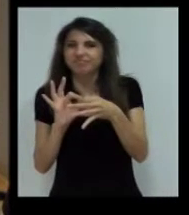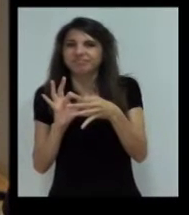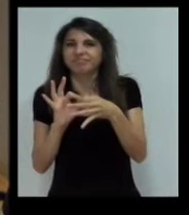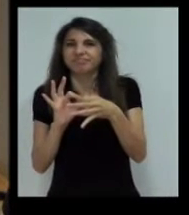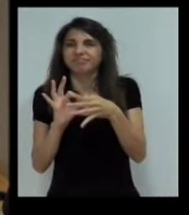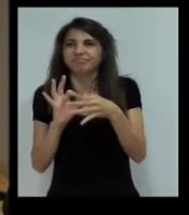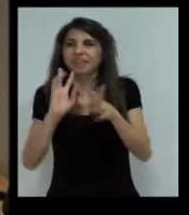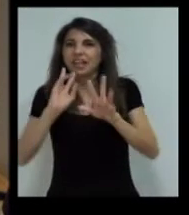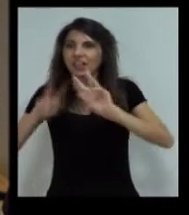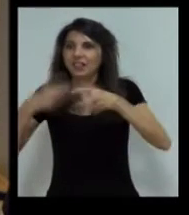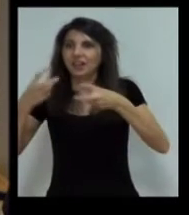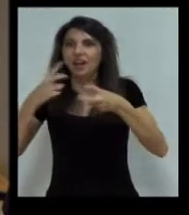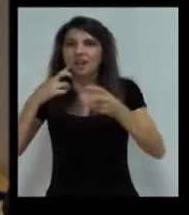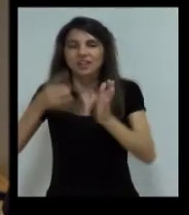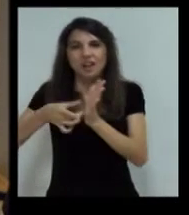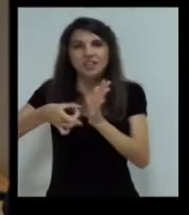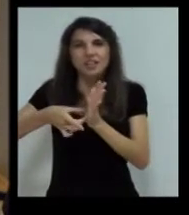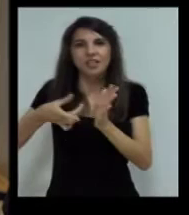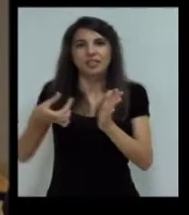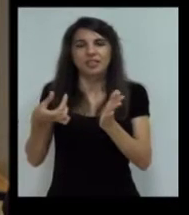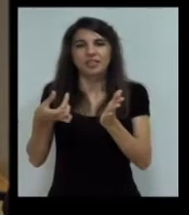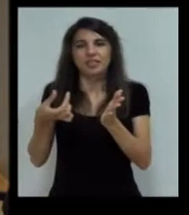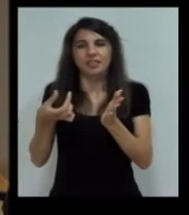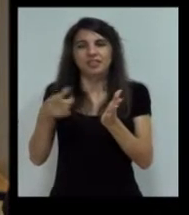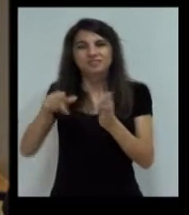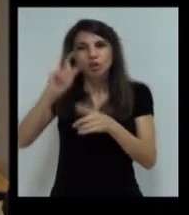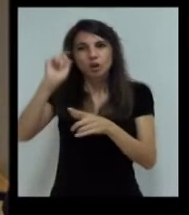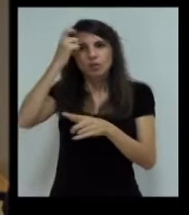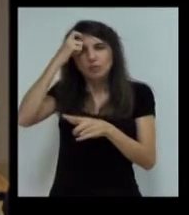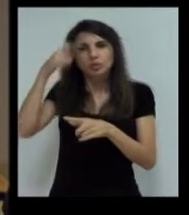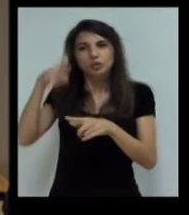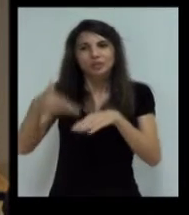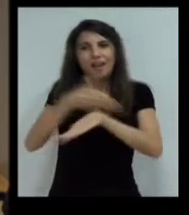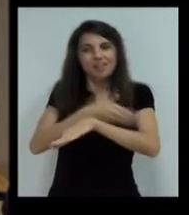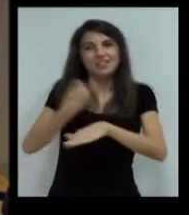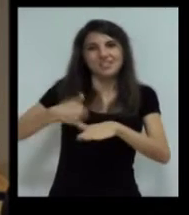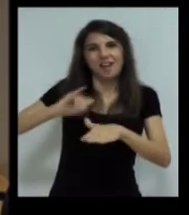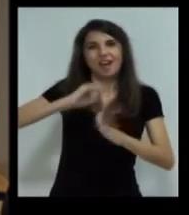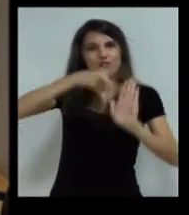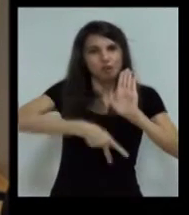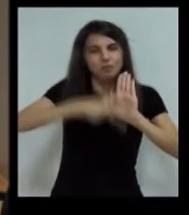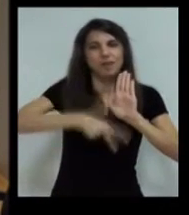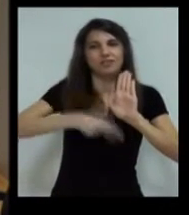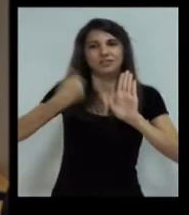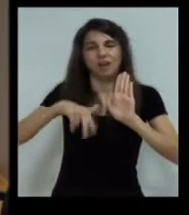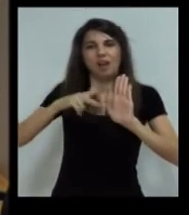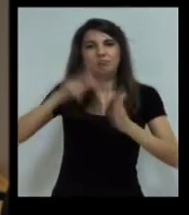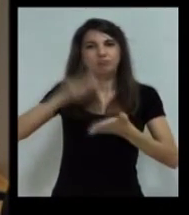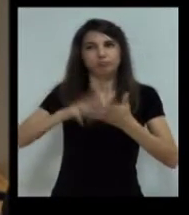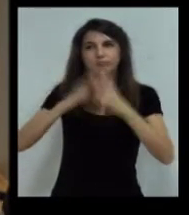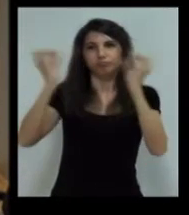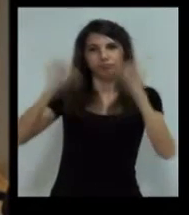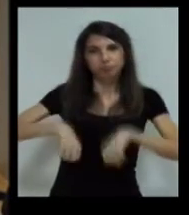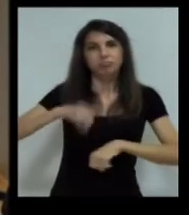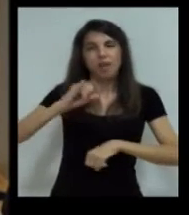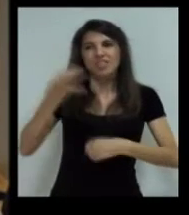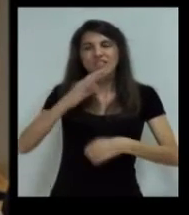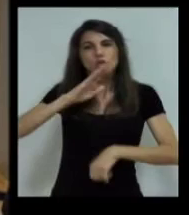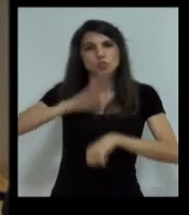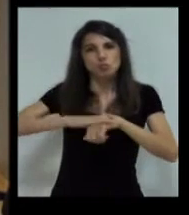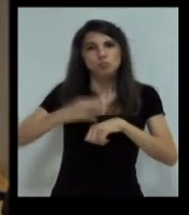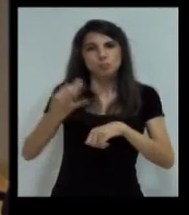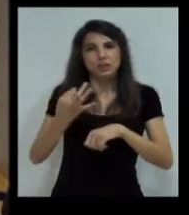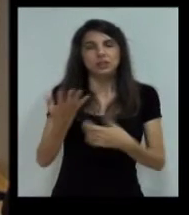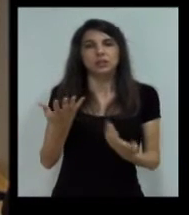de la calidad, de tal, que son conceptos que se norman, que se establecen y que se deben cumplir.